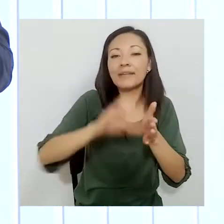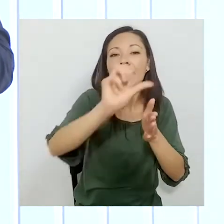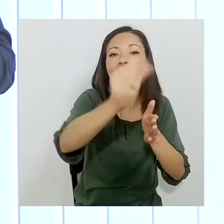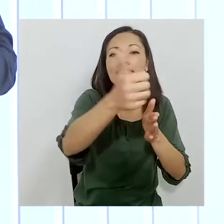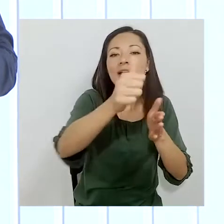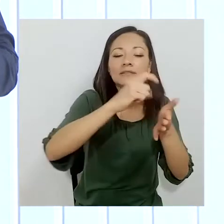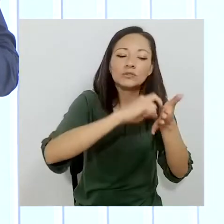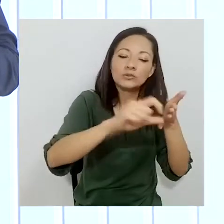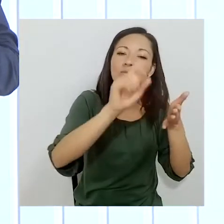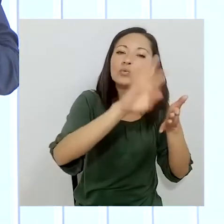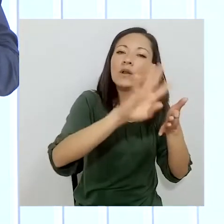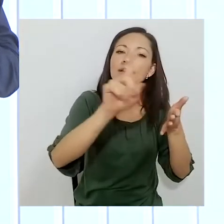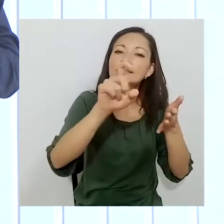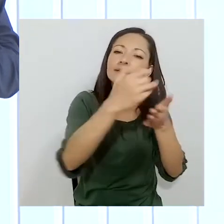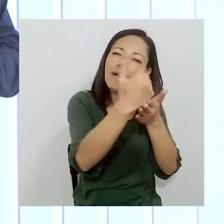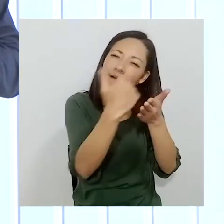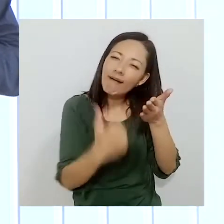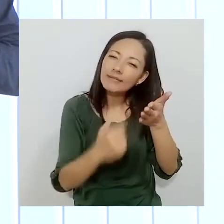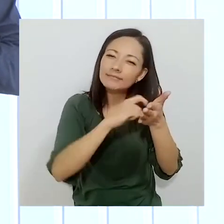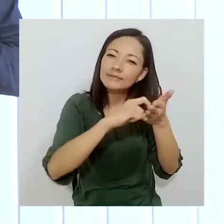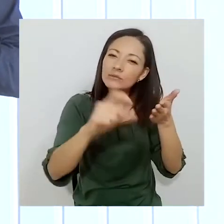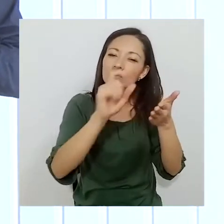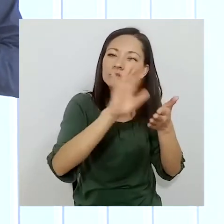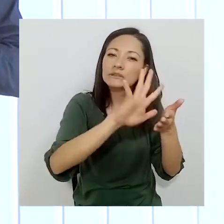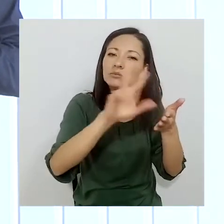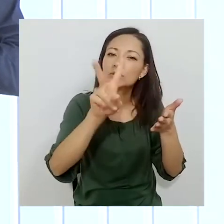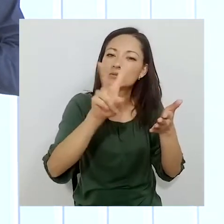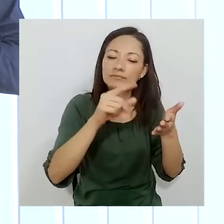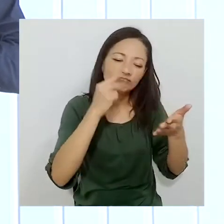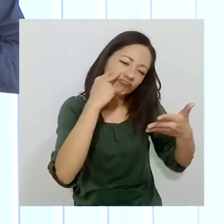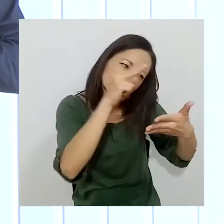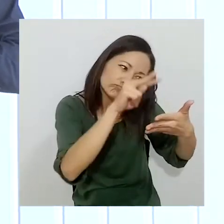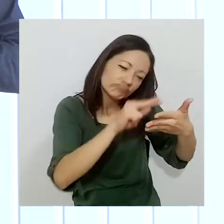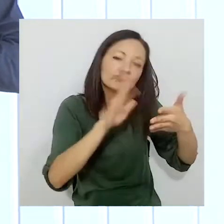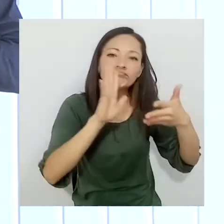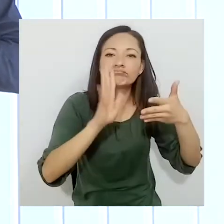versículo 46 al 52.